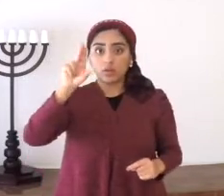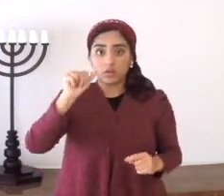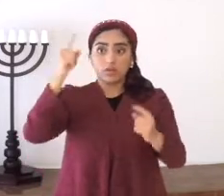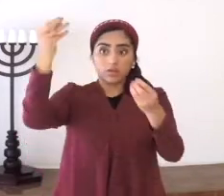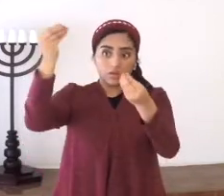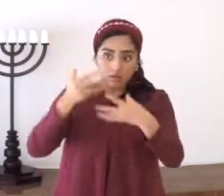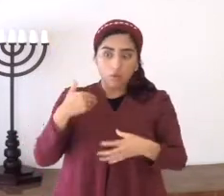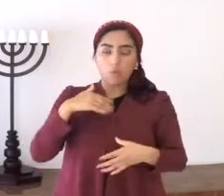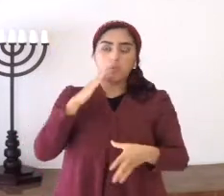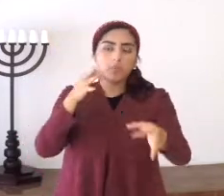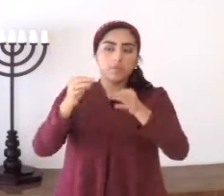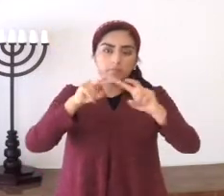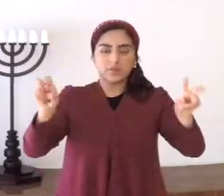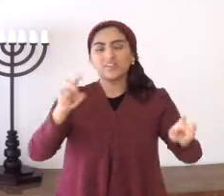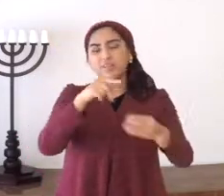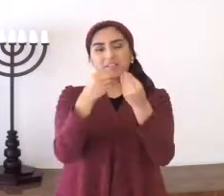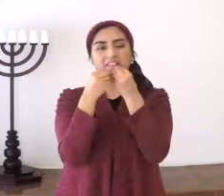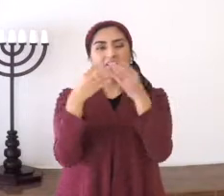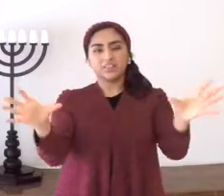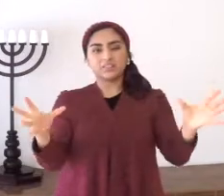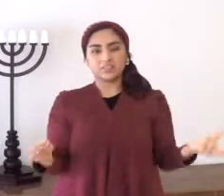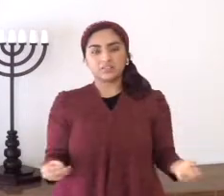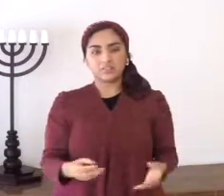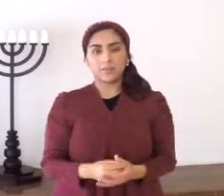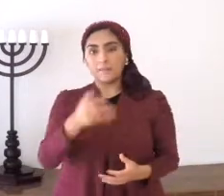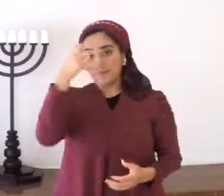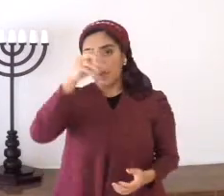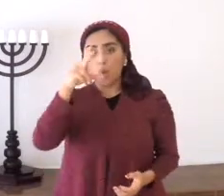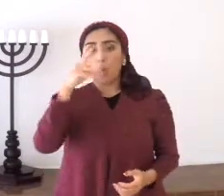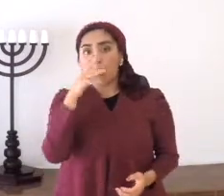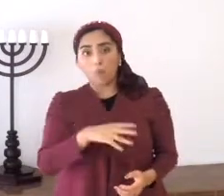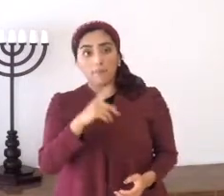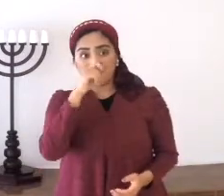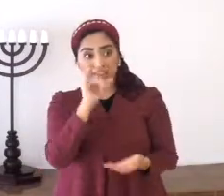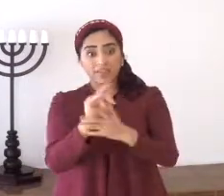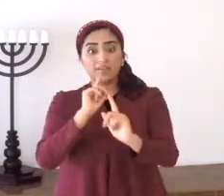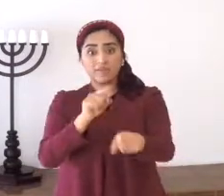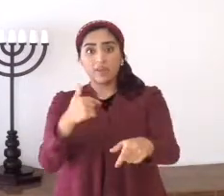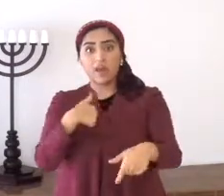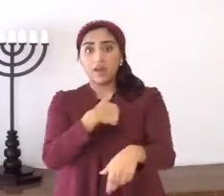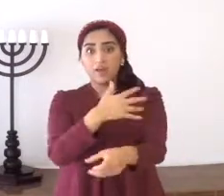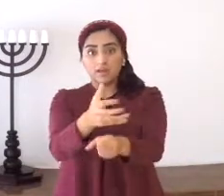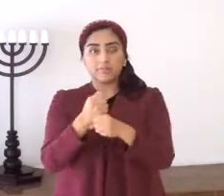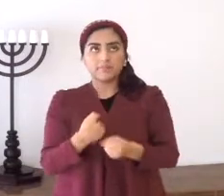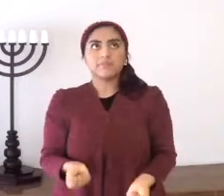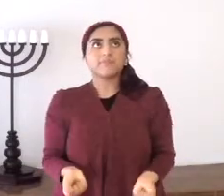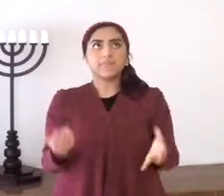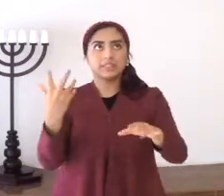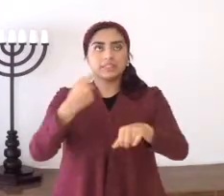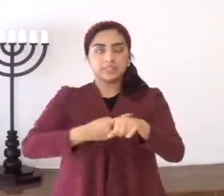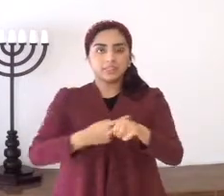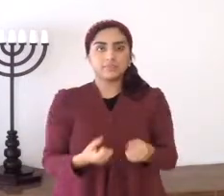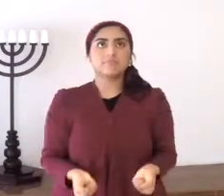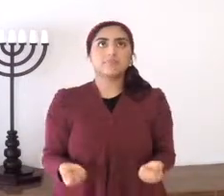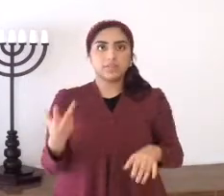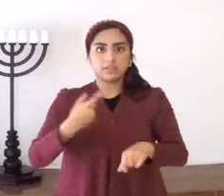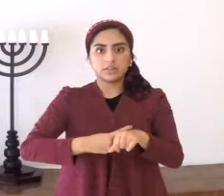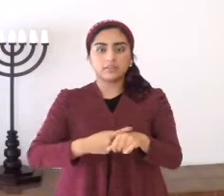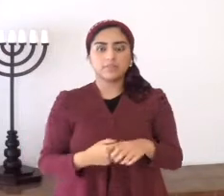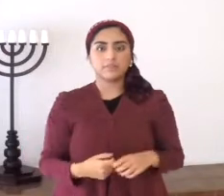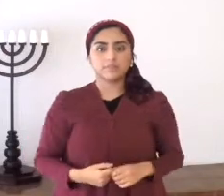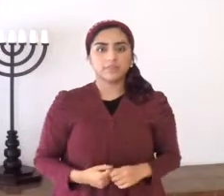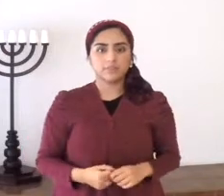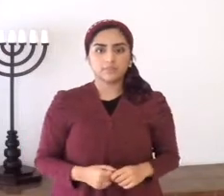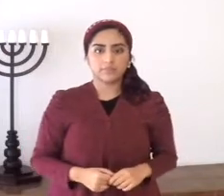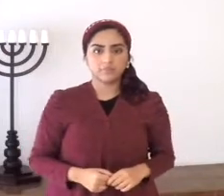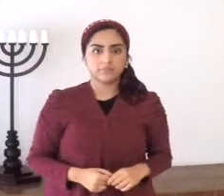Si tú todavía sigues pensando, bueno, cuando venga Yahshua nos lo va a aclarar, estás bien perdido y bien perdida, porque esa respuesta